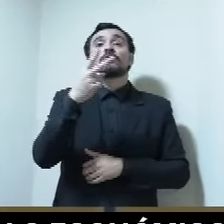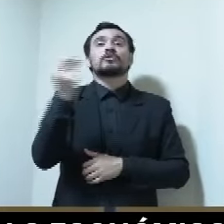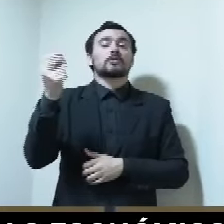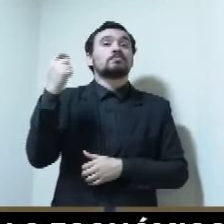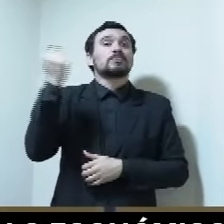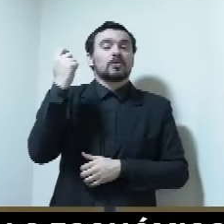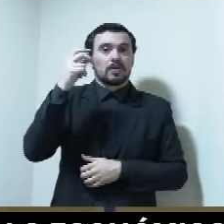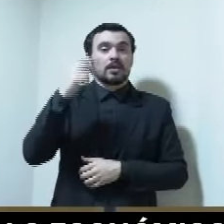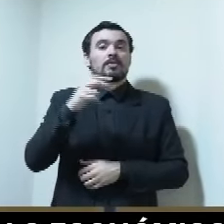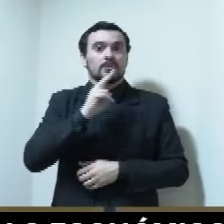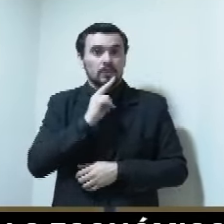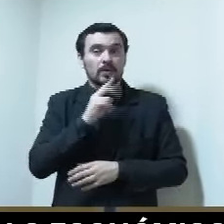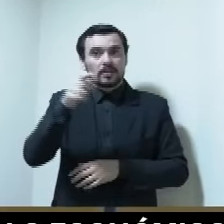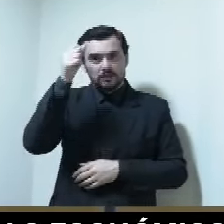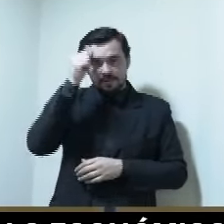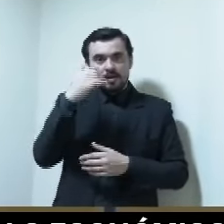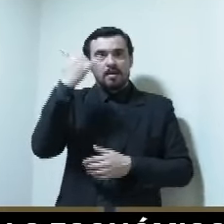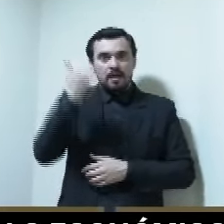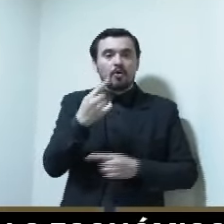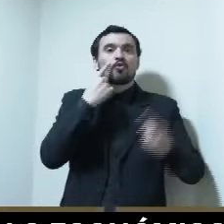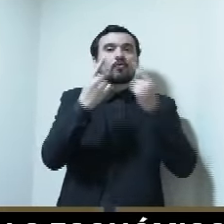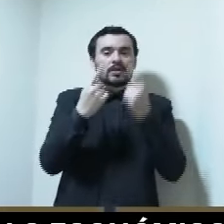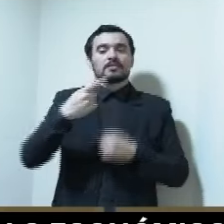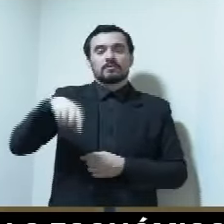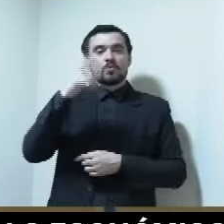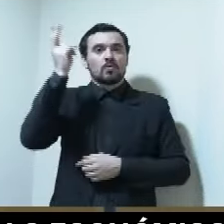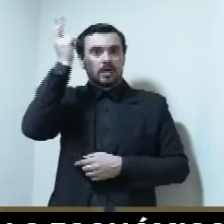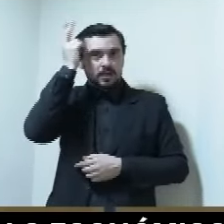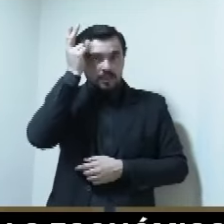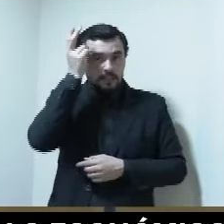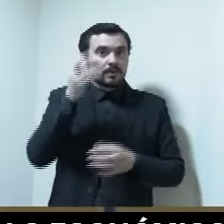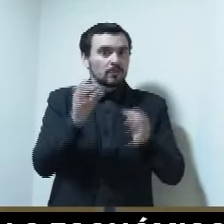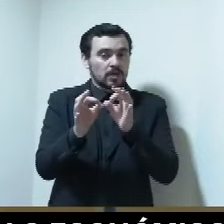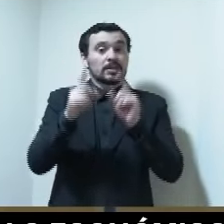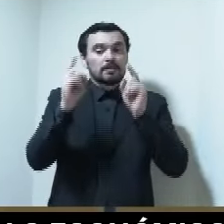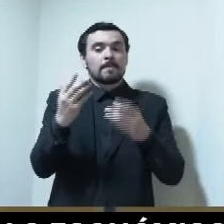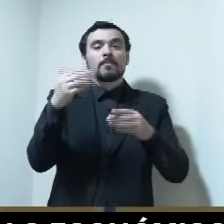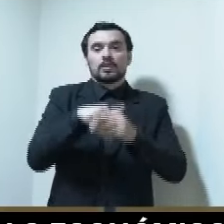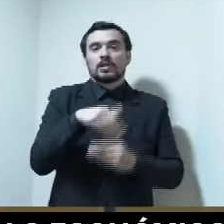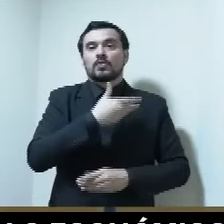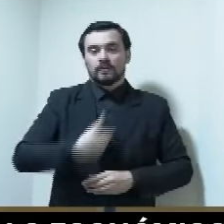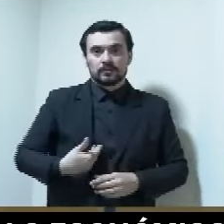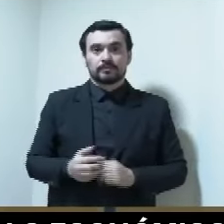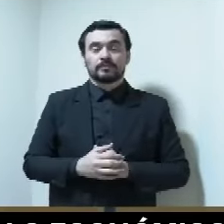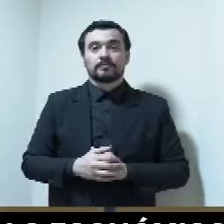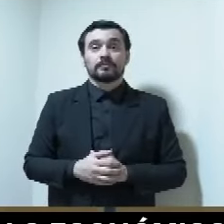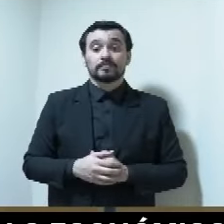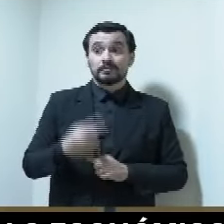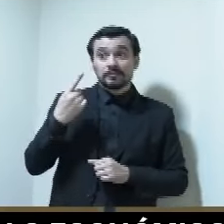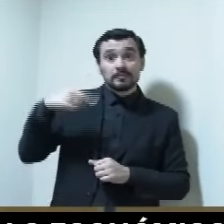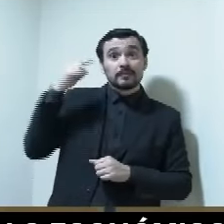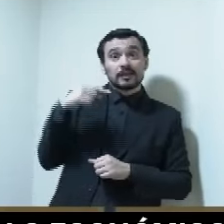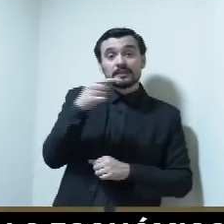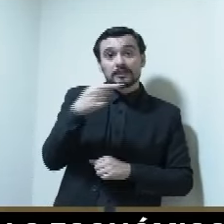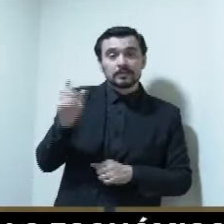millones de dólares, lo que refleja la confianza en nuestra moneda, el guaraní, y las políticas del gobierno. Apenas la semana pasada